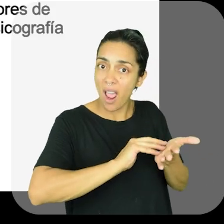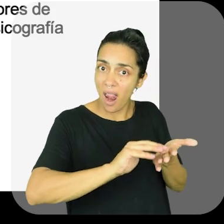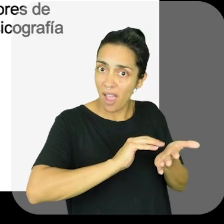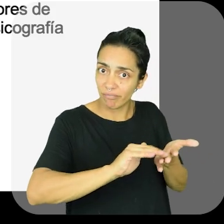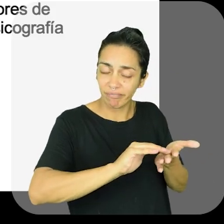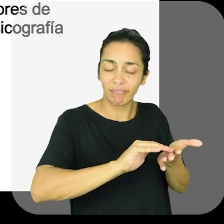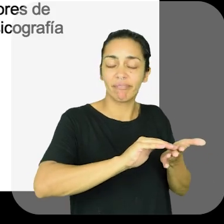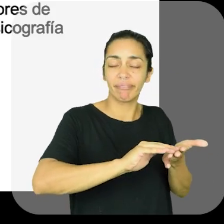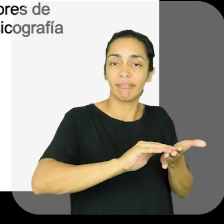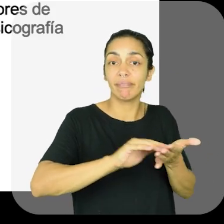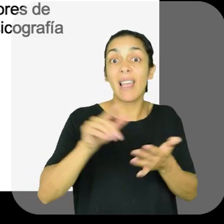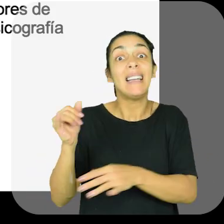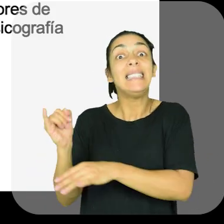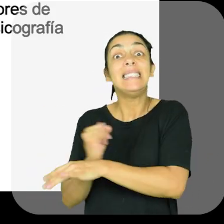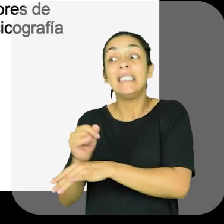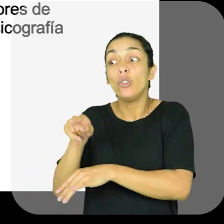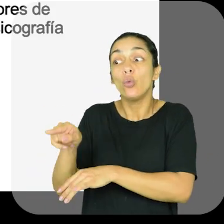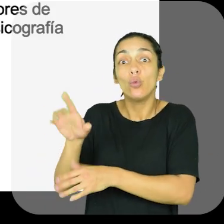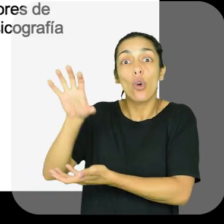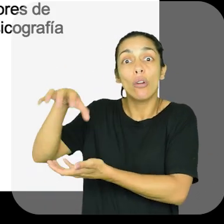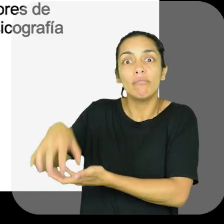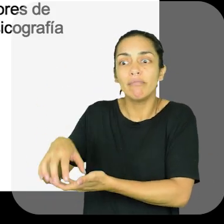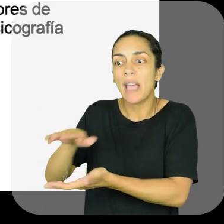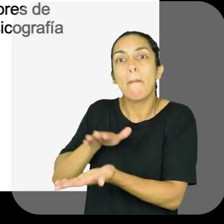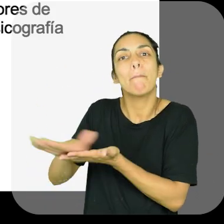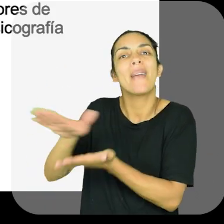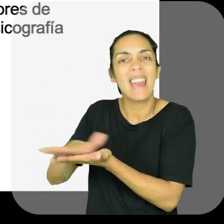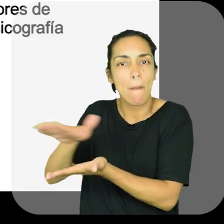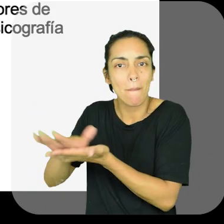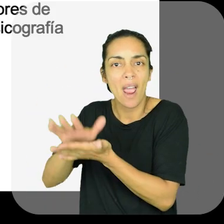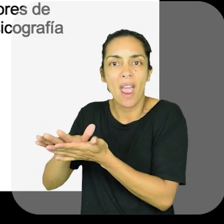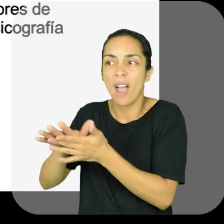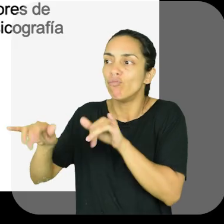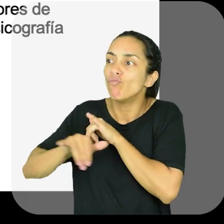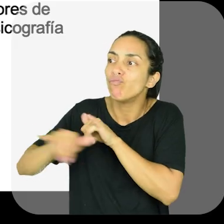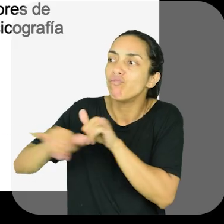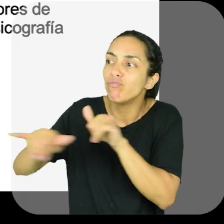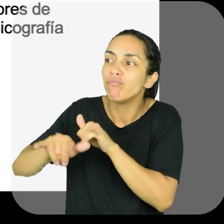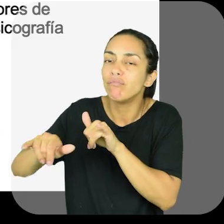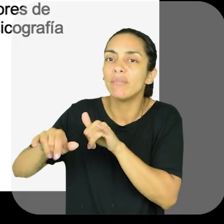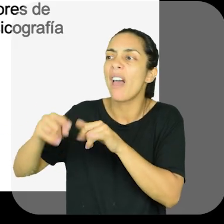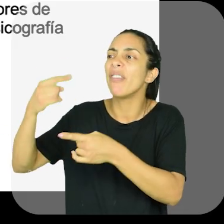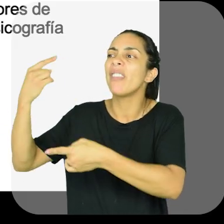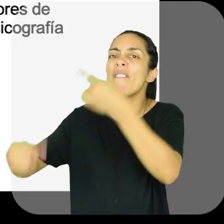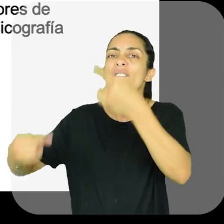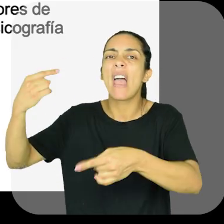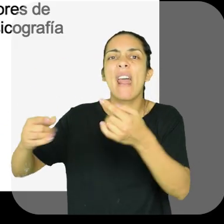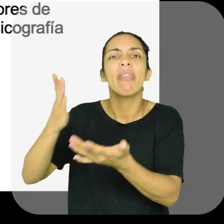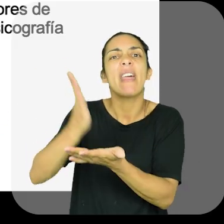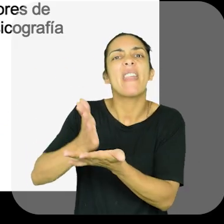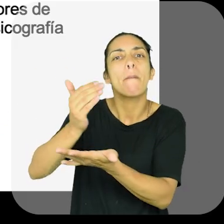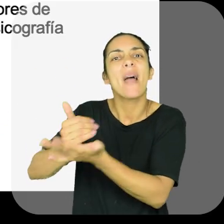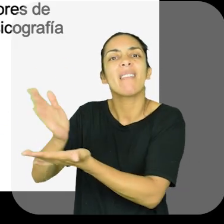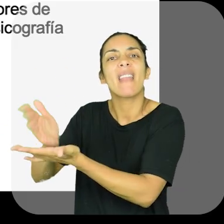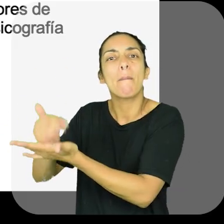tesis, y el Instituto Nacional para Ciegos las imprime y las hace llegar a los municipios o a los departamentos donde los músicos